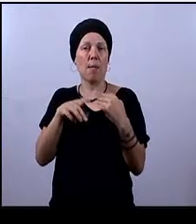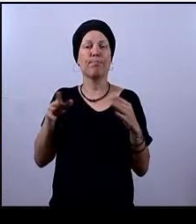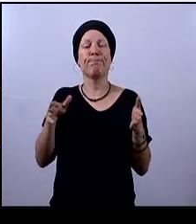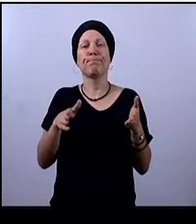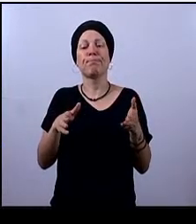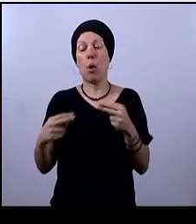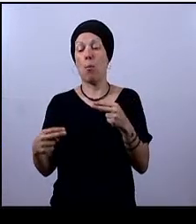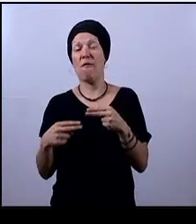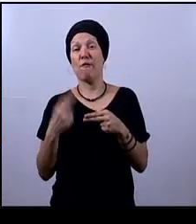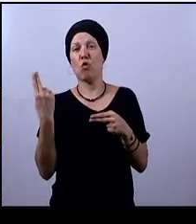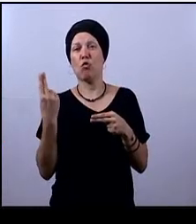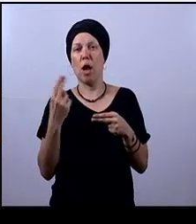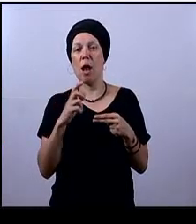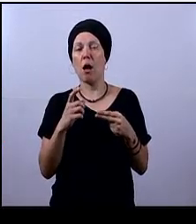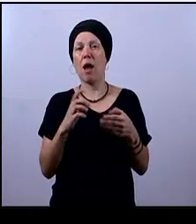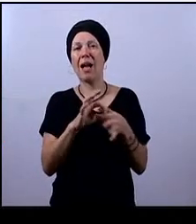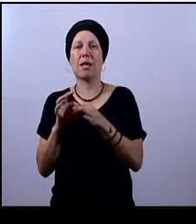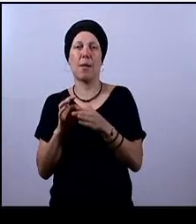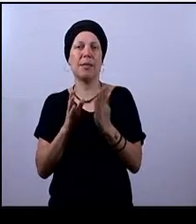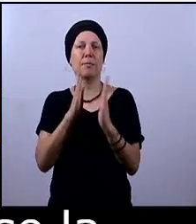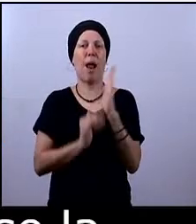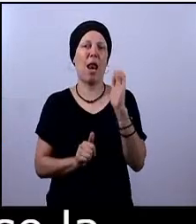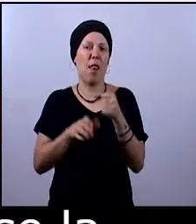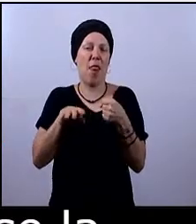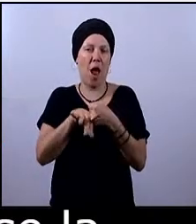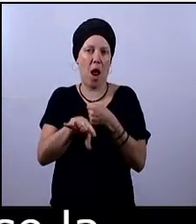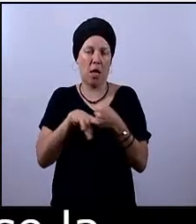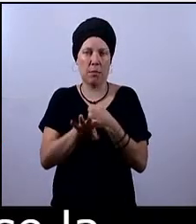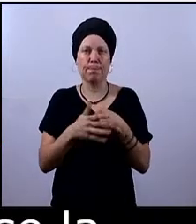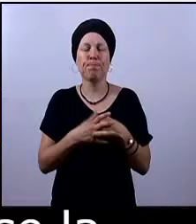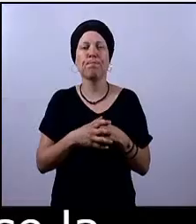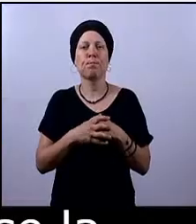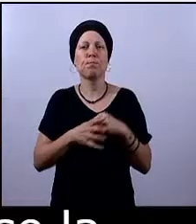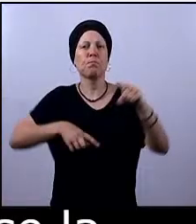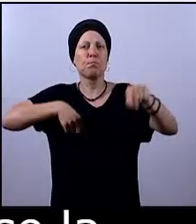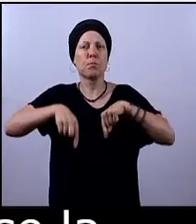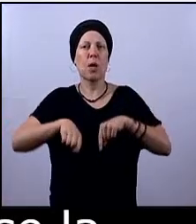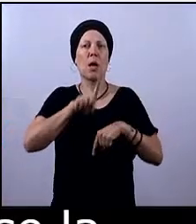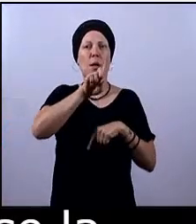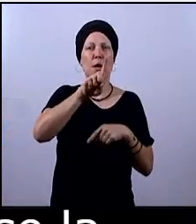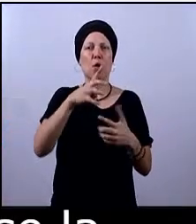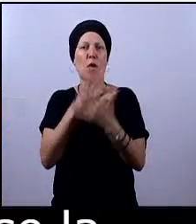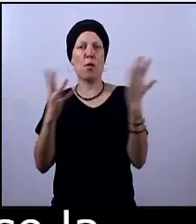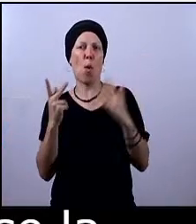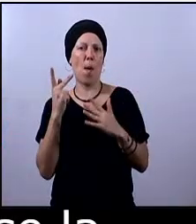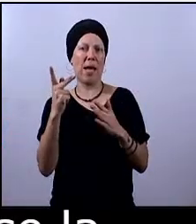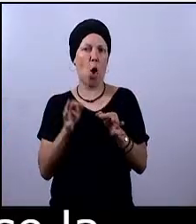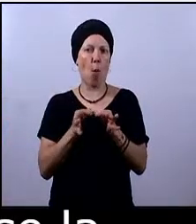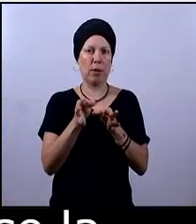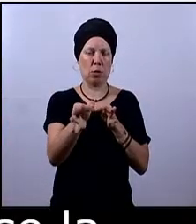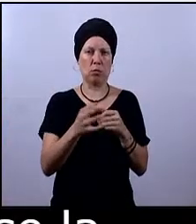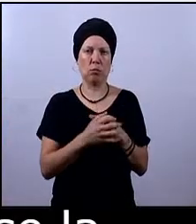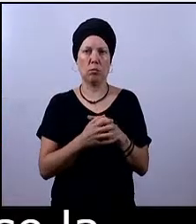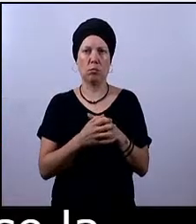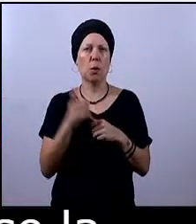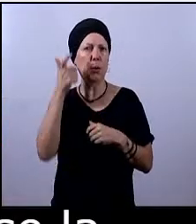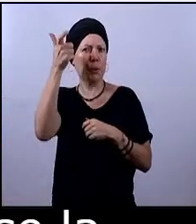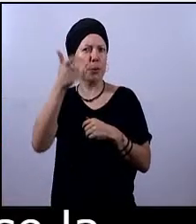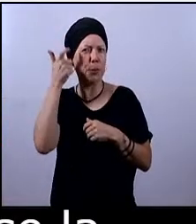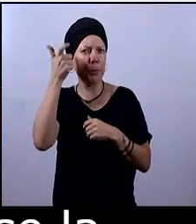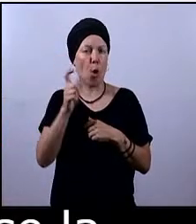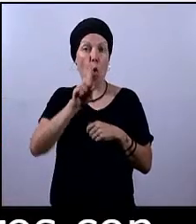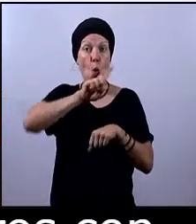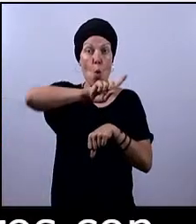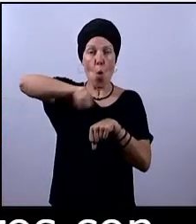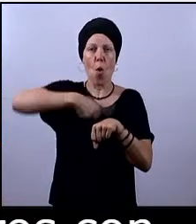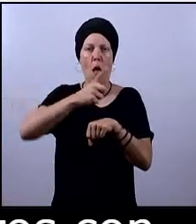la frontera por Valencia de Alcántara. Se trata de un trayecto de 119 kilómetros con una duración de